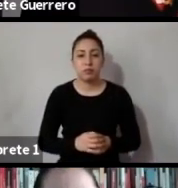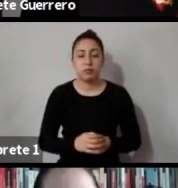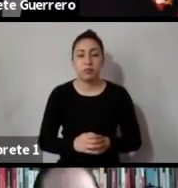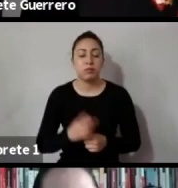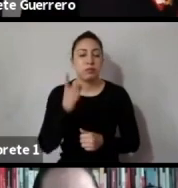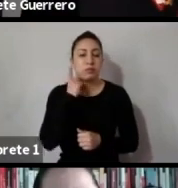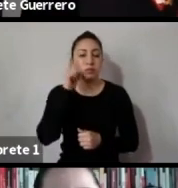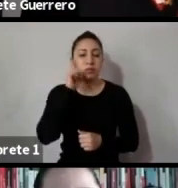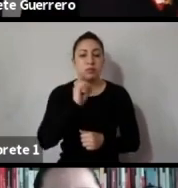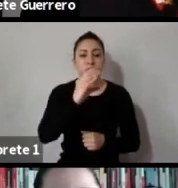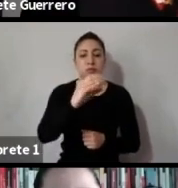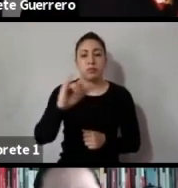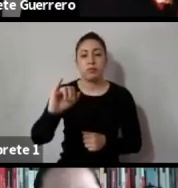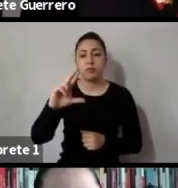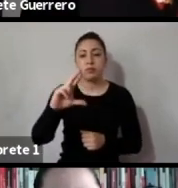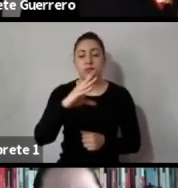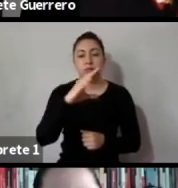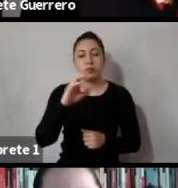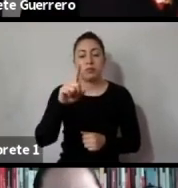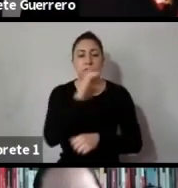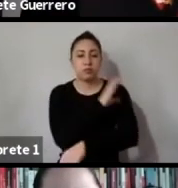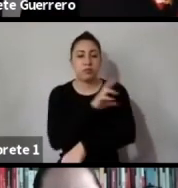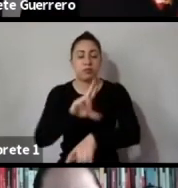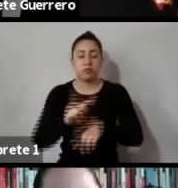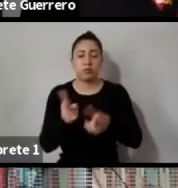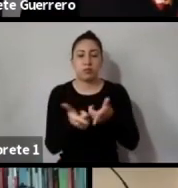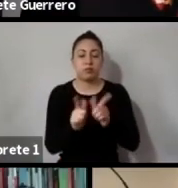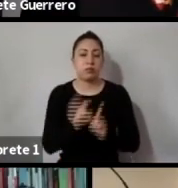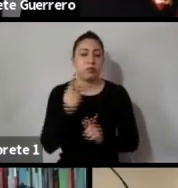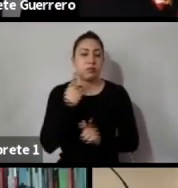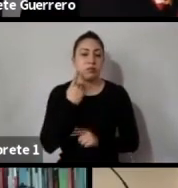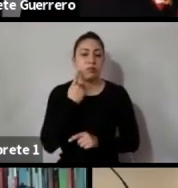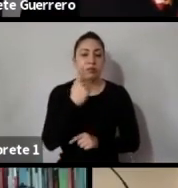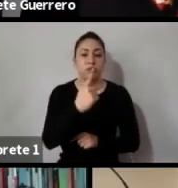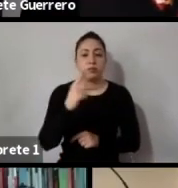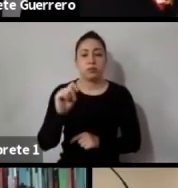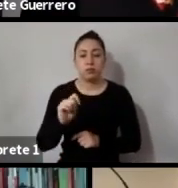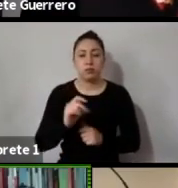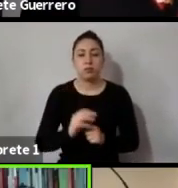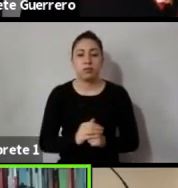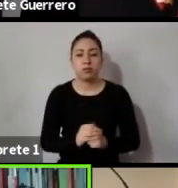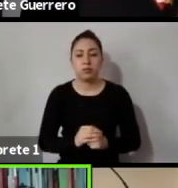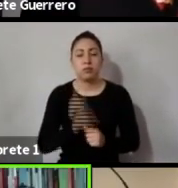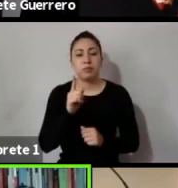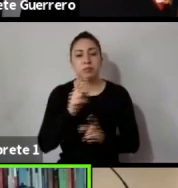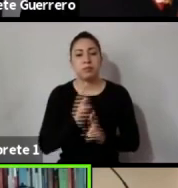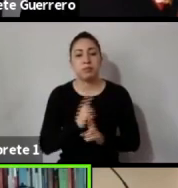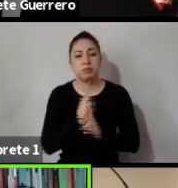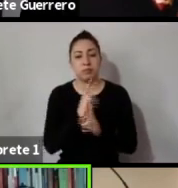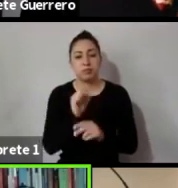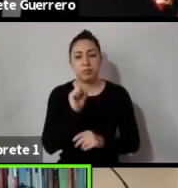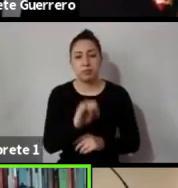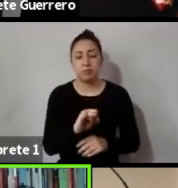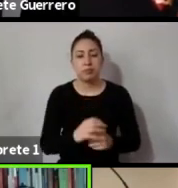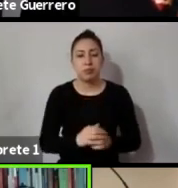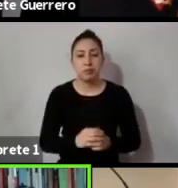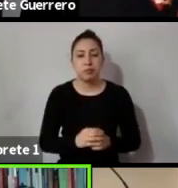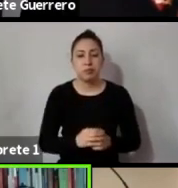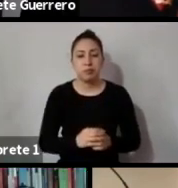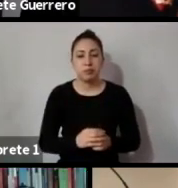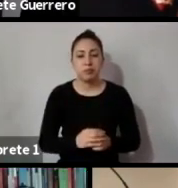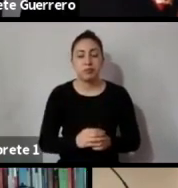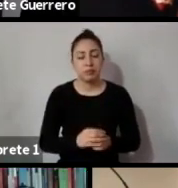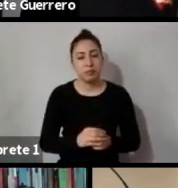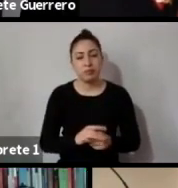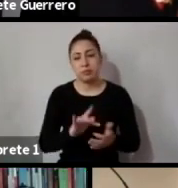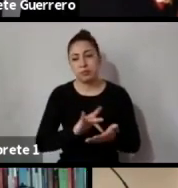Diputada Circe Camacho Bastida, coordinadora del Grupo Parlamentario del Partido del Trabajo. Circe Camacho, a favor.